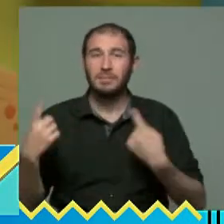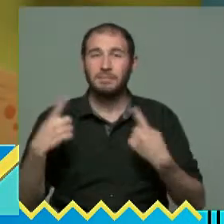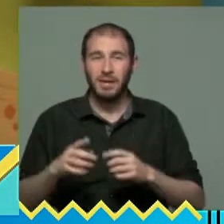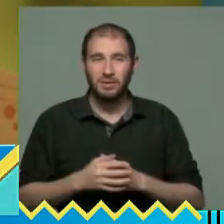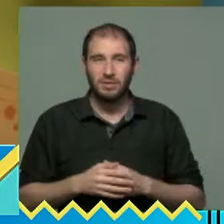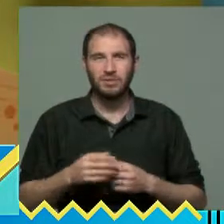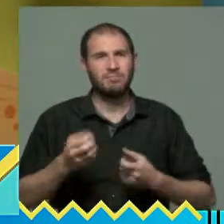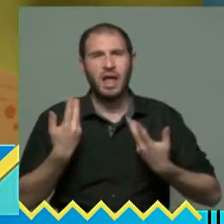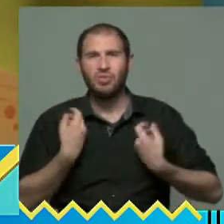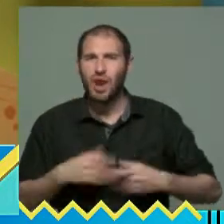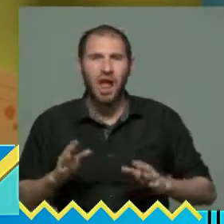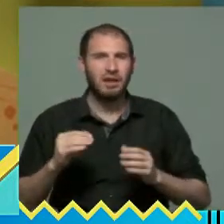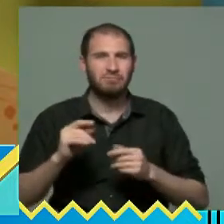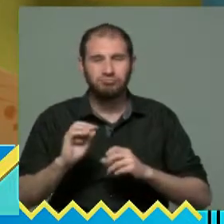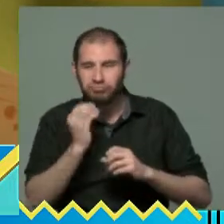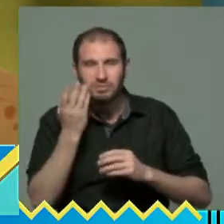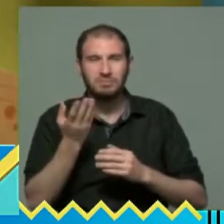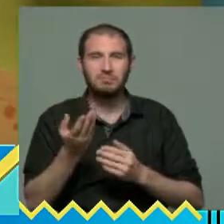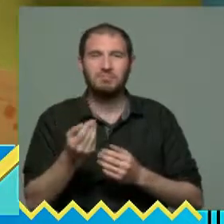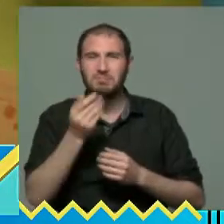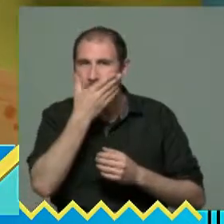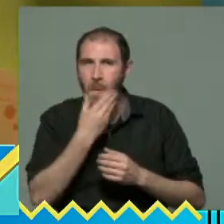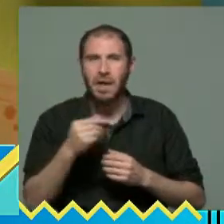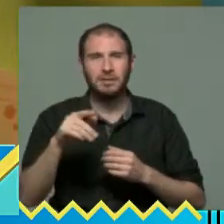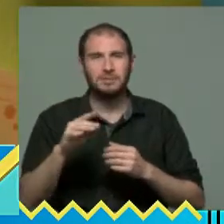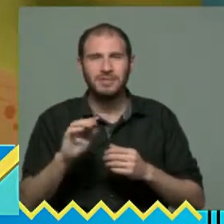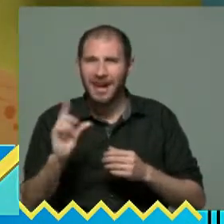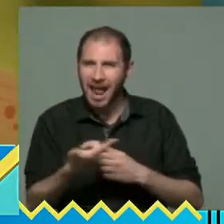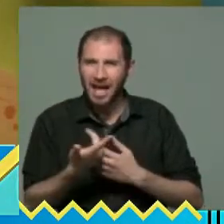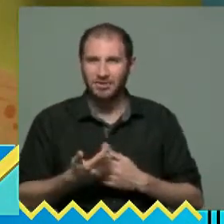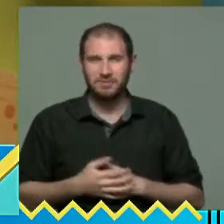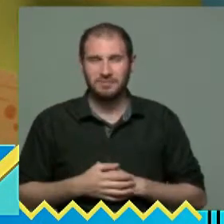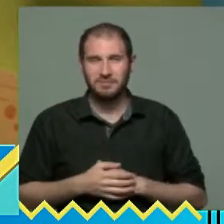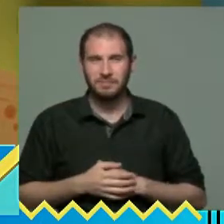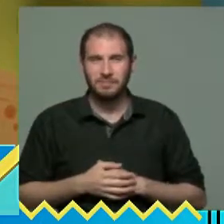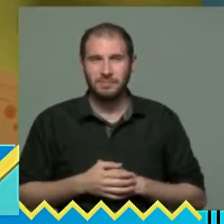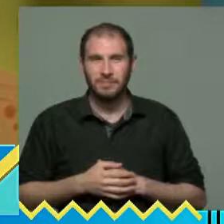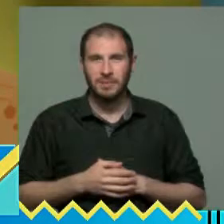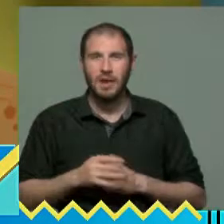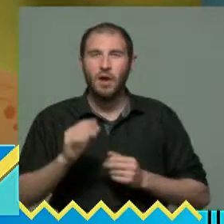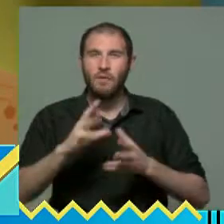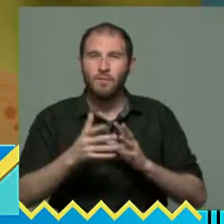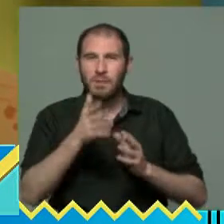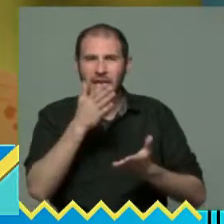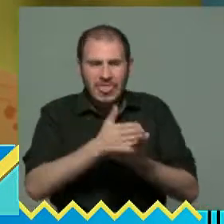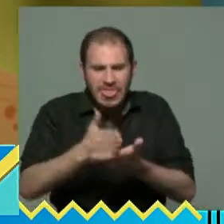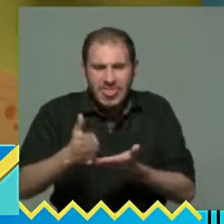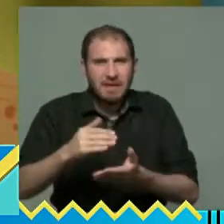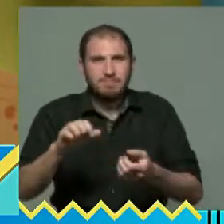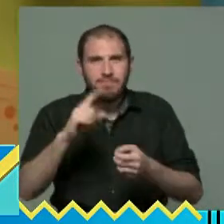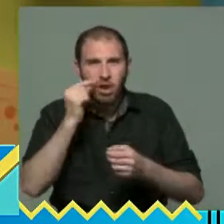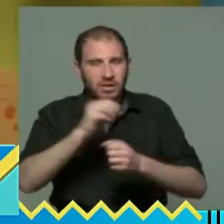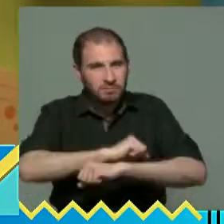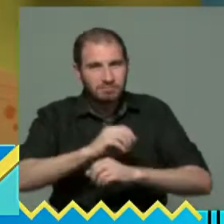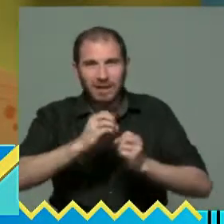es fresco, es audaz, es simpático, es excéntrico, rompe de alguna manera algunos esquemas de una política un